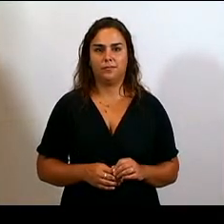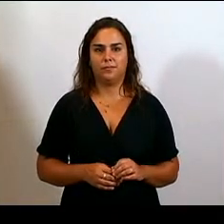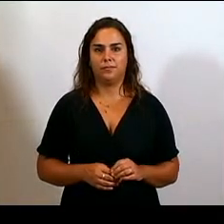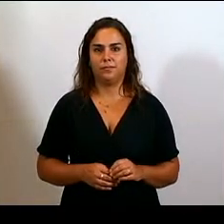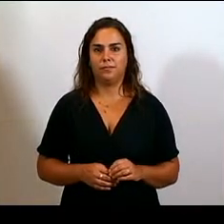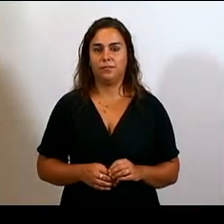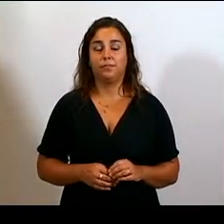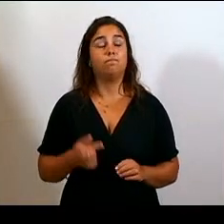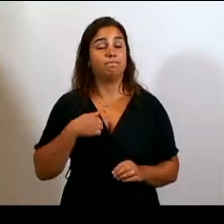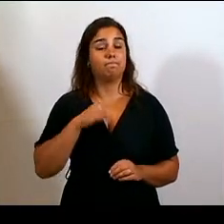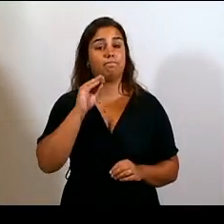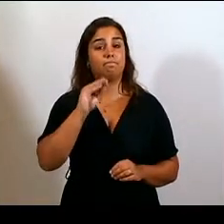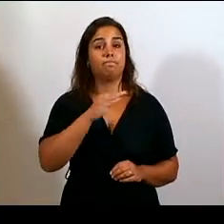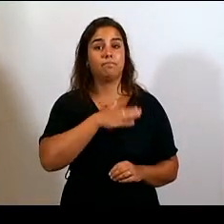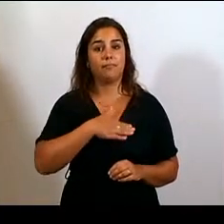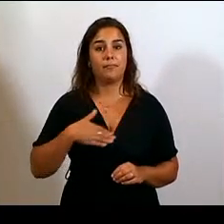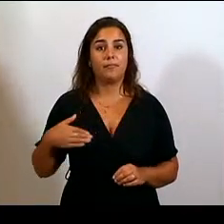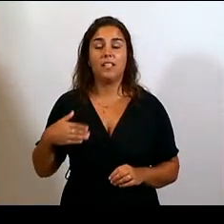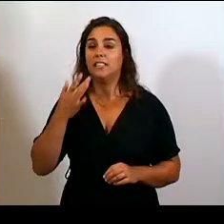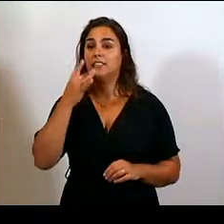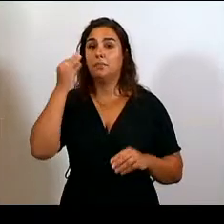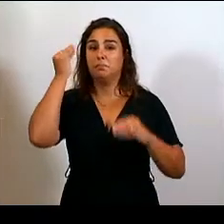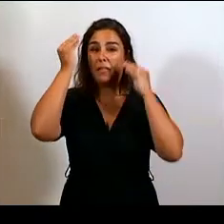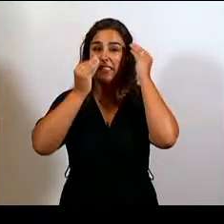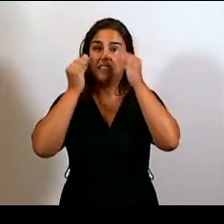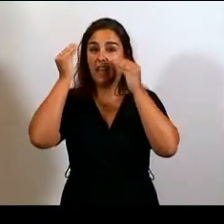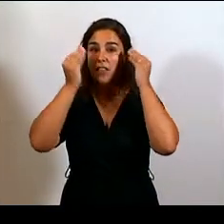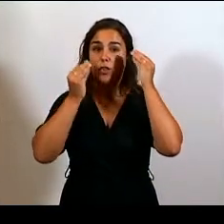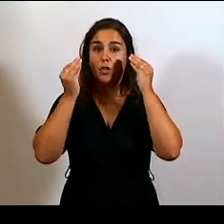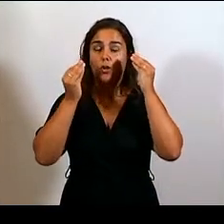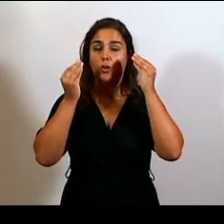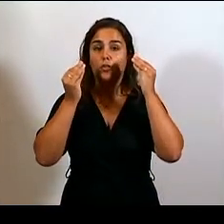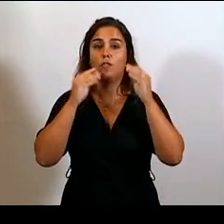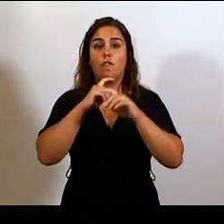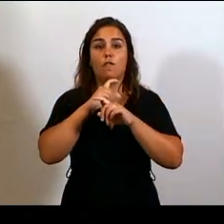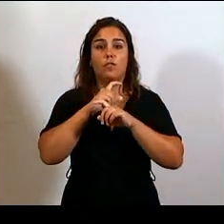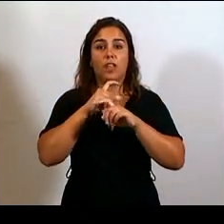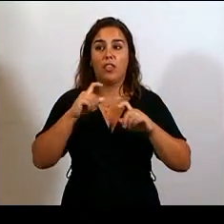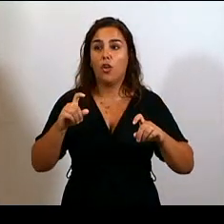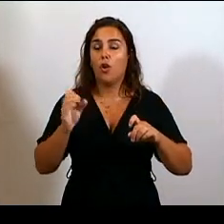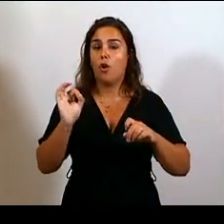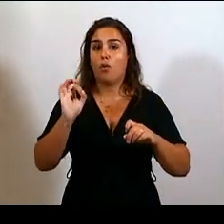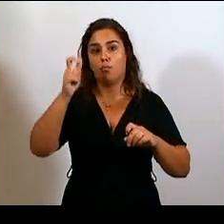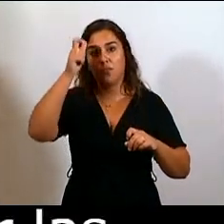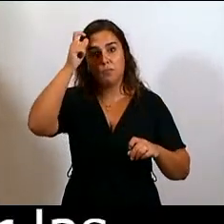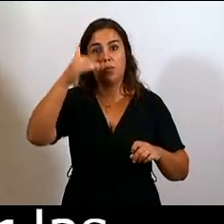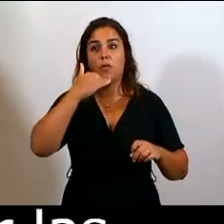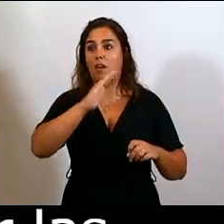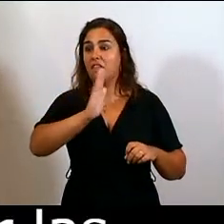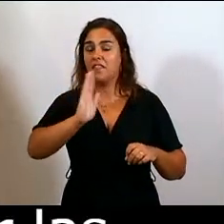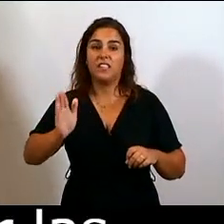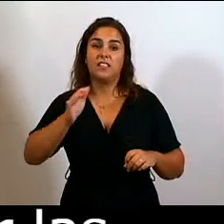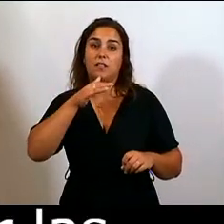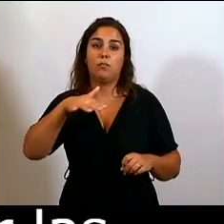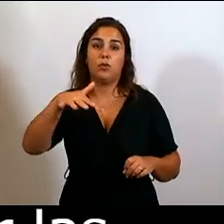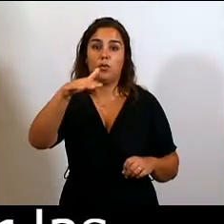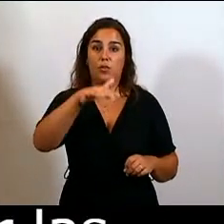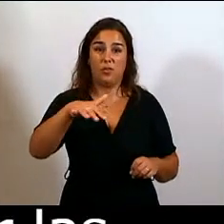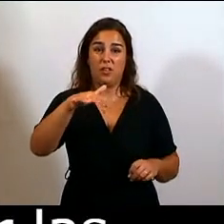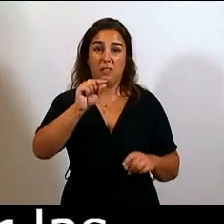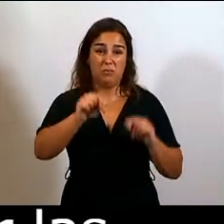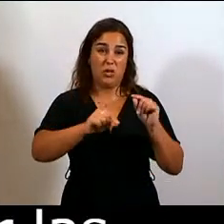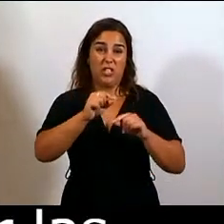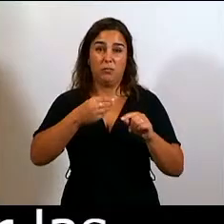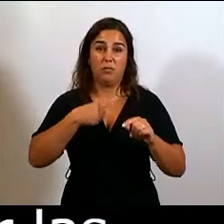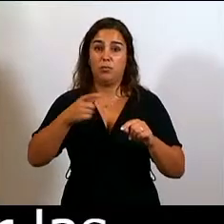No, yo le quería preguntar si tenían pensado ampliar las fumigaciones en municipios que se pudieran ver más afectados por este mosquito,